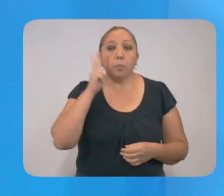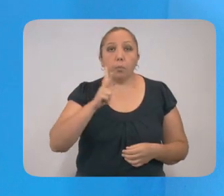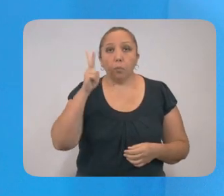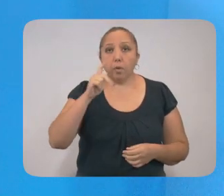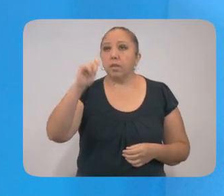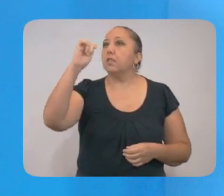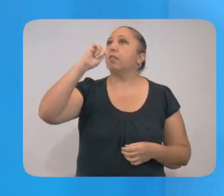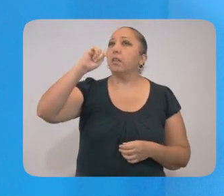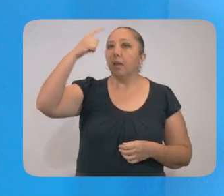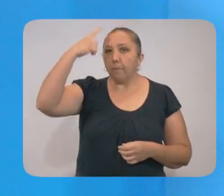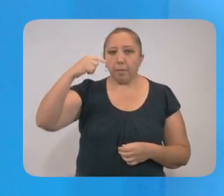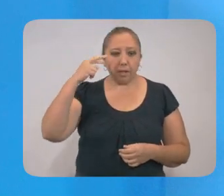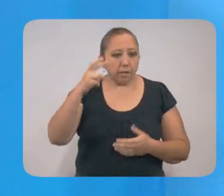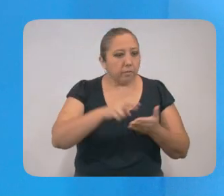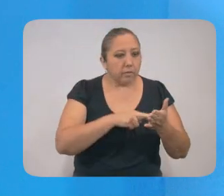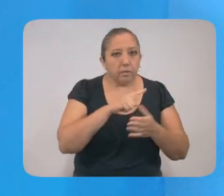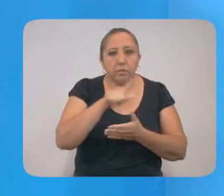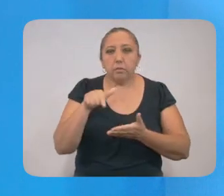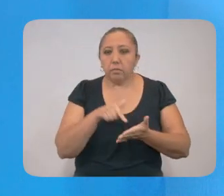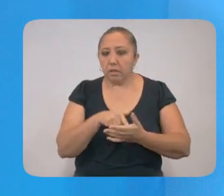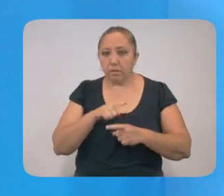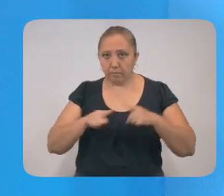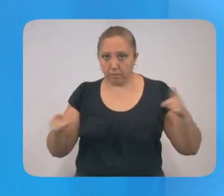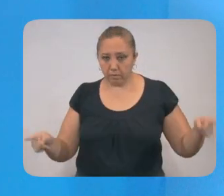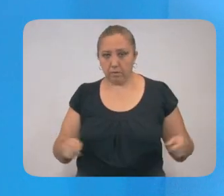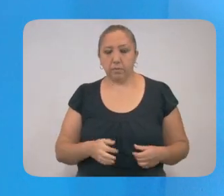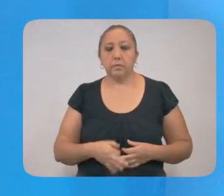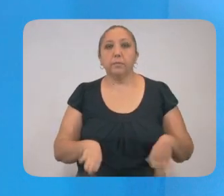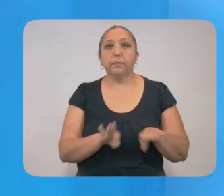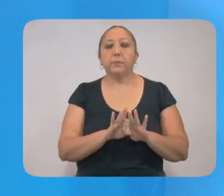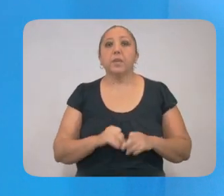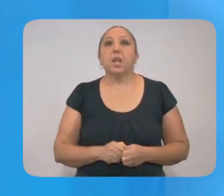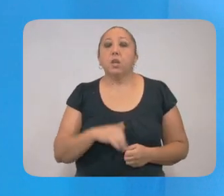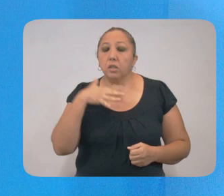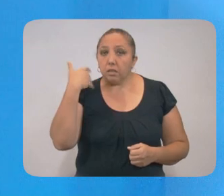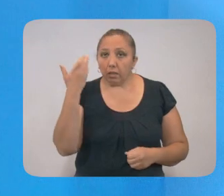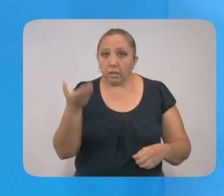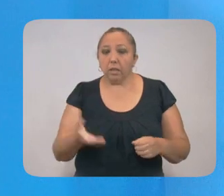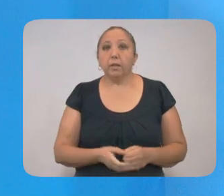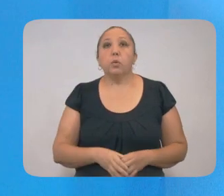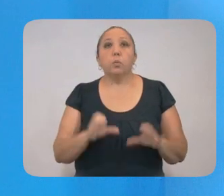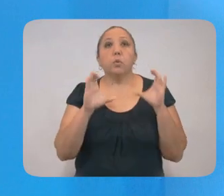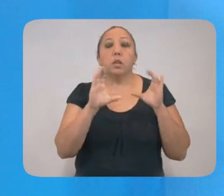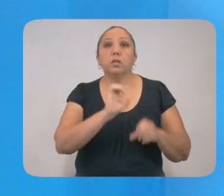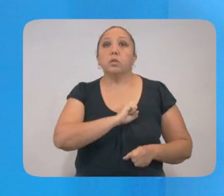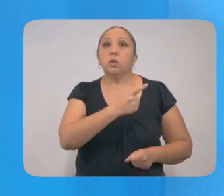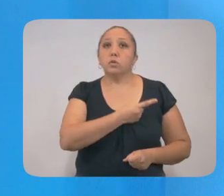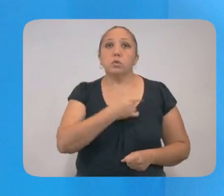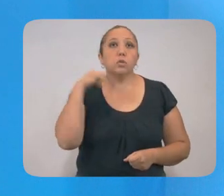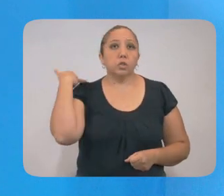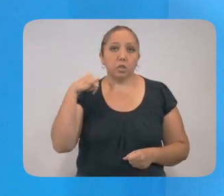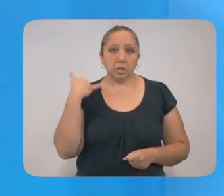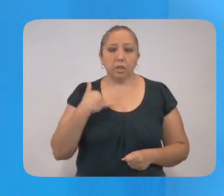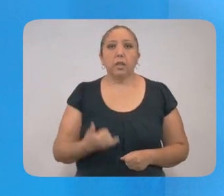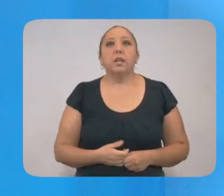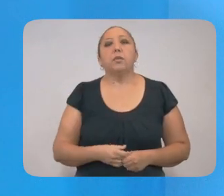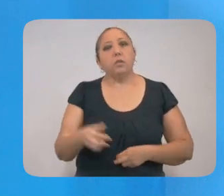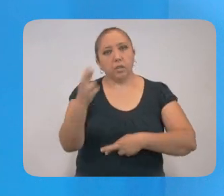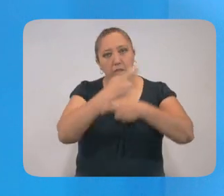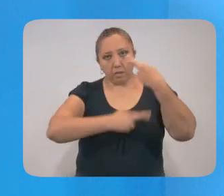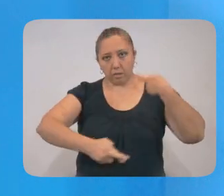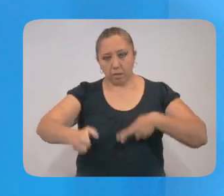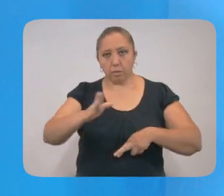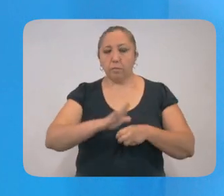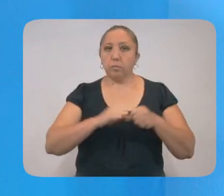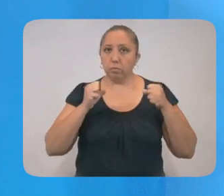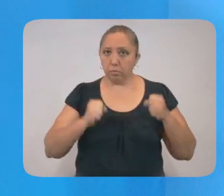para detectar coronavirus en lugares determinados y estratégicos, con el objetivo de proteger la salud de los yucatecos y preparar un